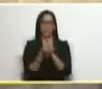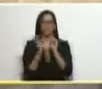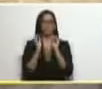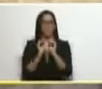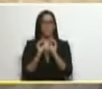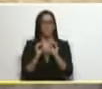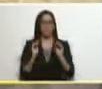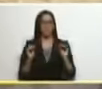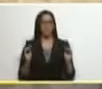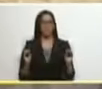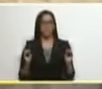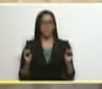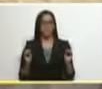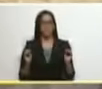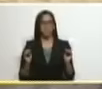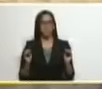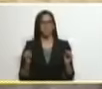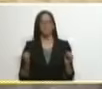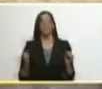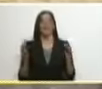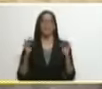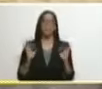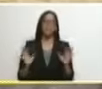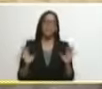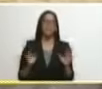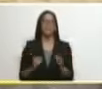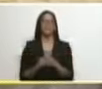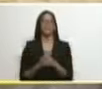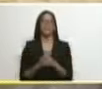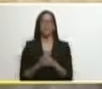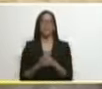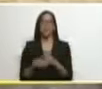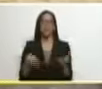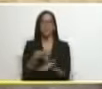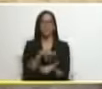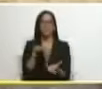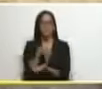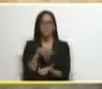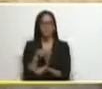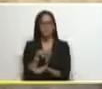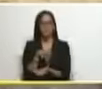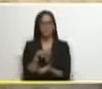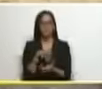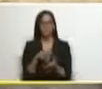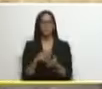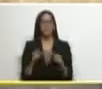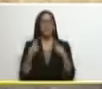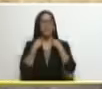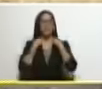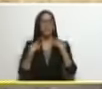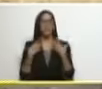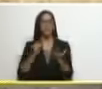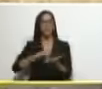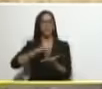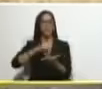convocó a pesar de las irregularidades en las famosas